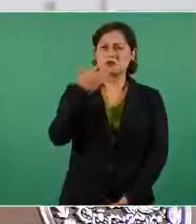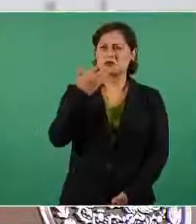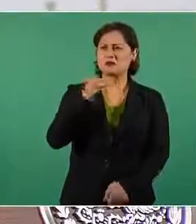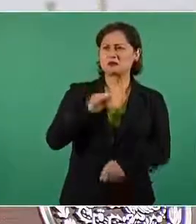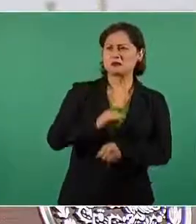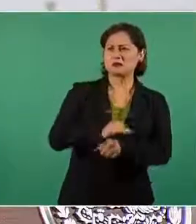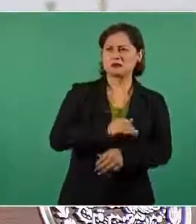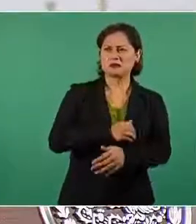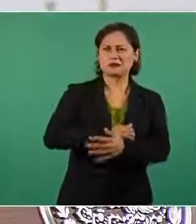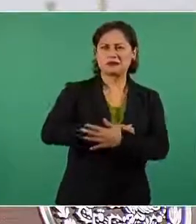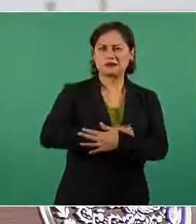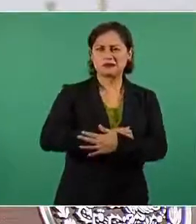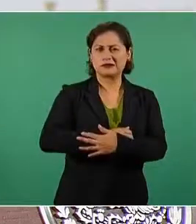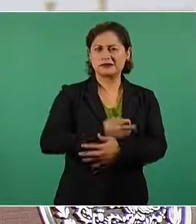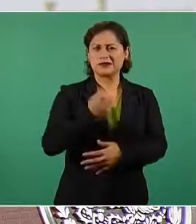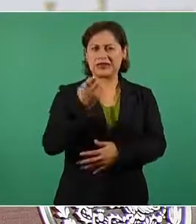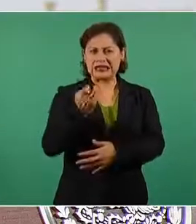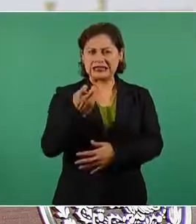están